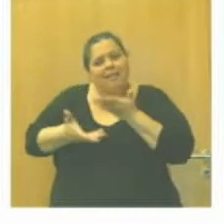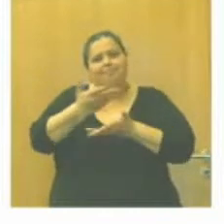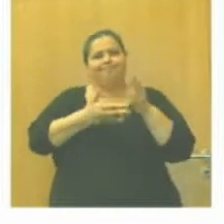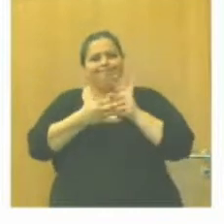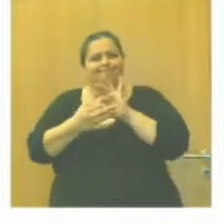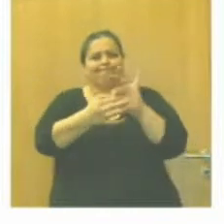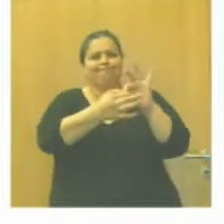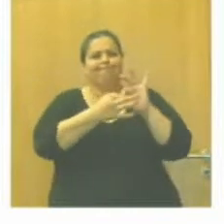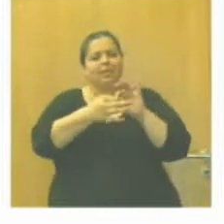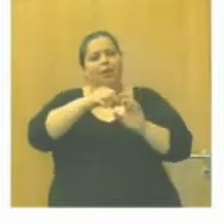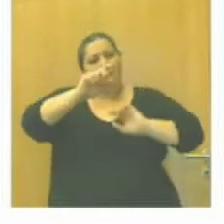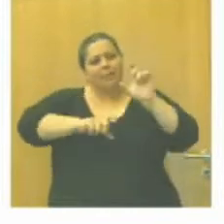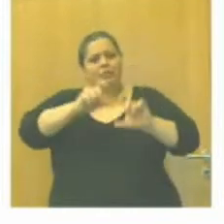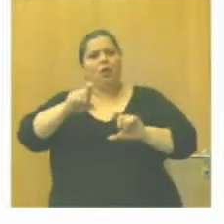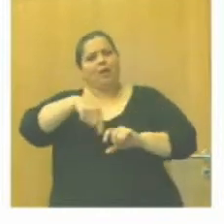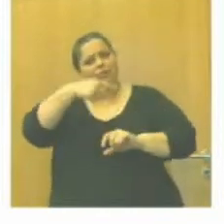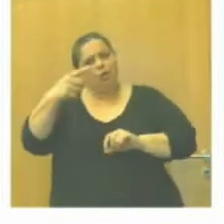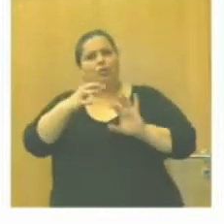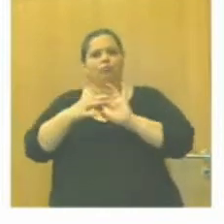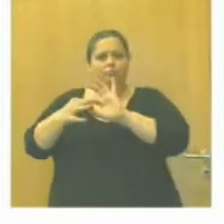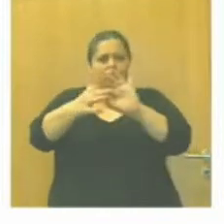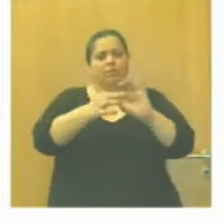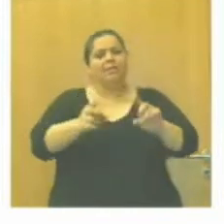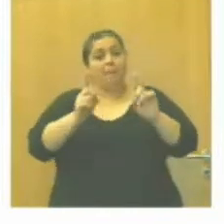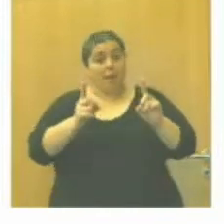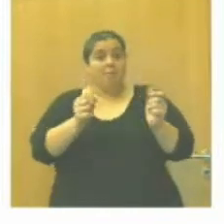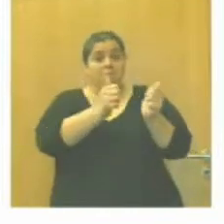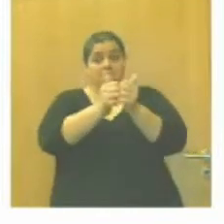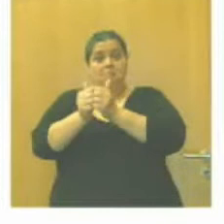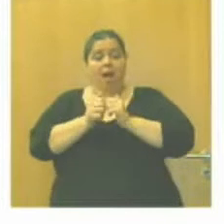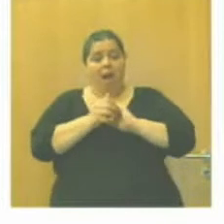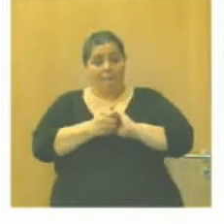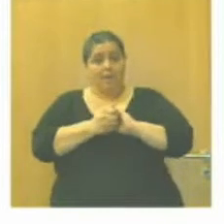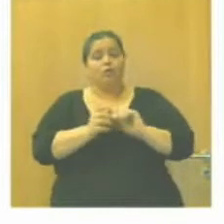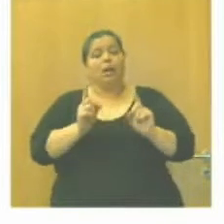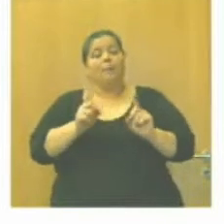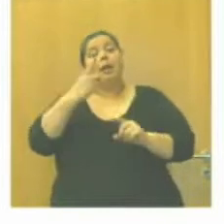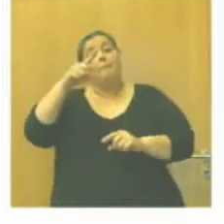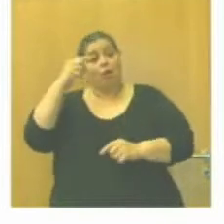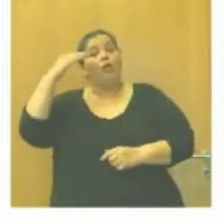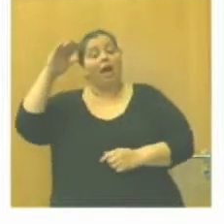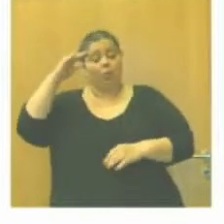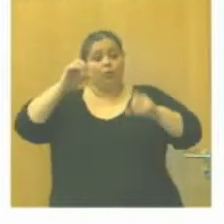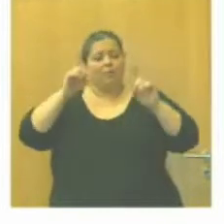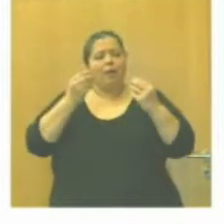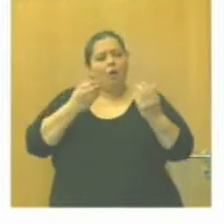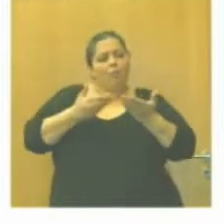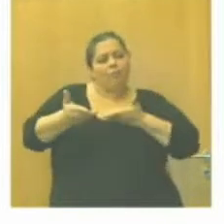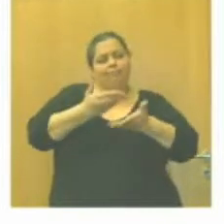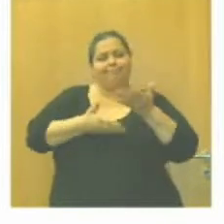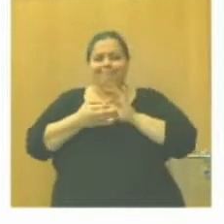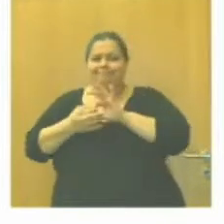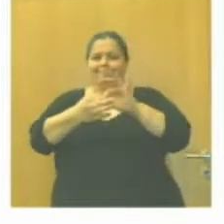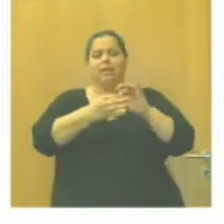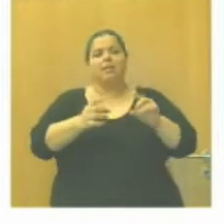positivas, con otras personas, tanto con pares, con amigos, pero también con adultos. Y la asertividad